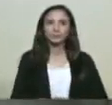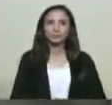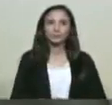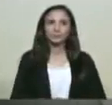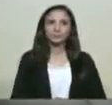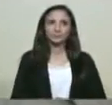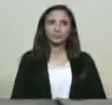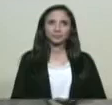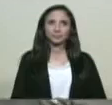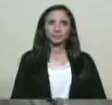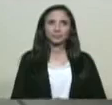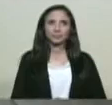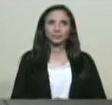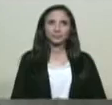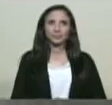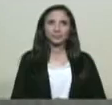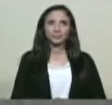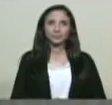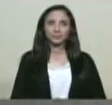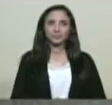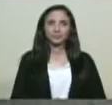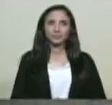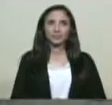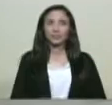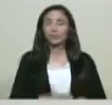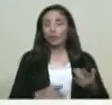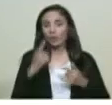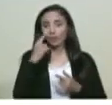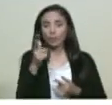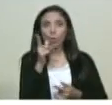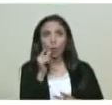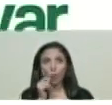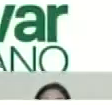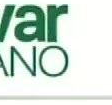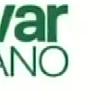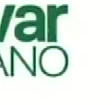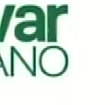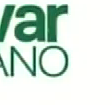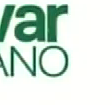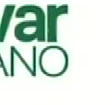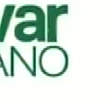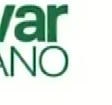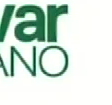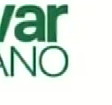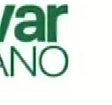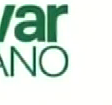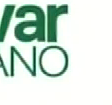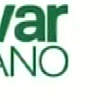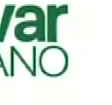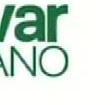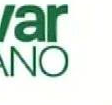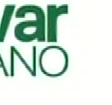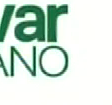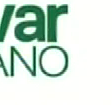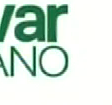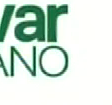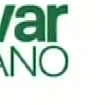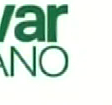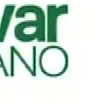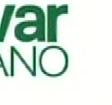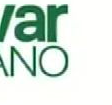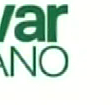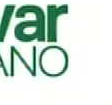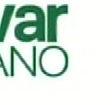El general de la lealtad, general, el jefe de la lealtad de la historia de Venezuela, el gran Rafael Urdaneta, 10